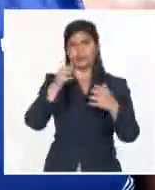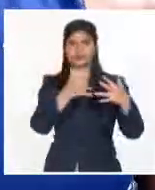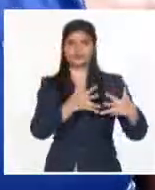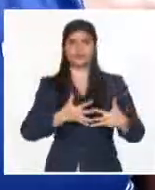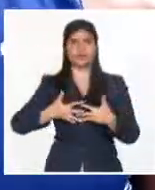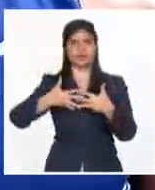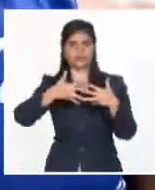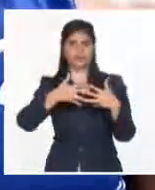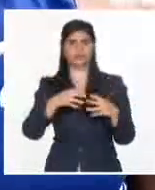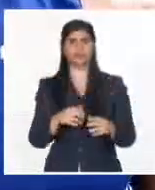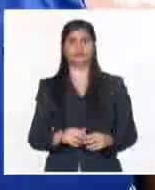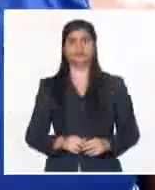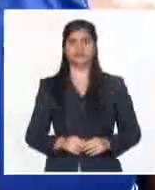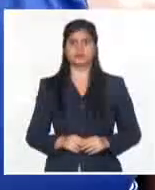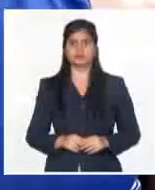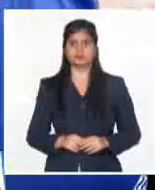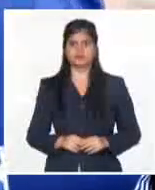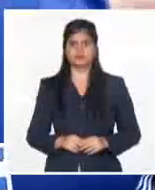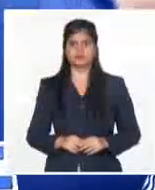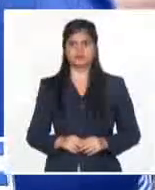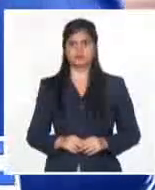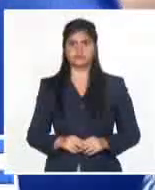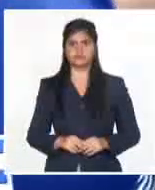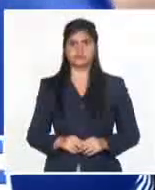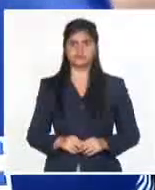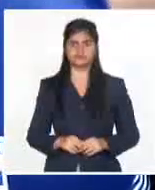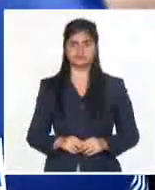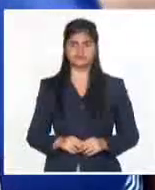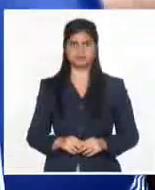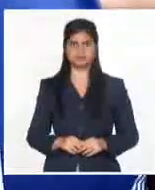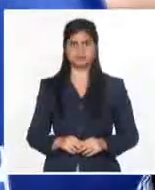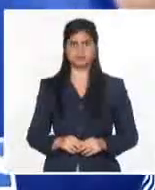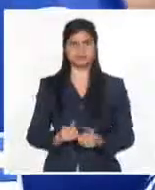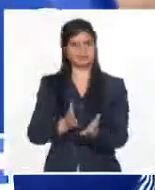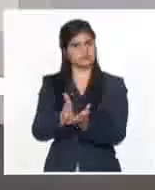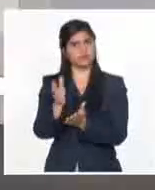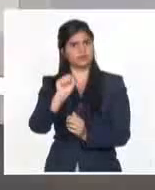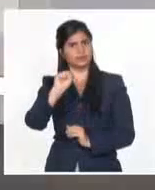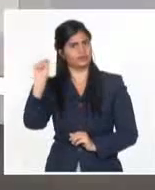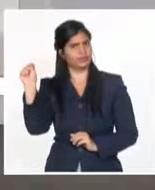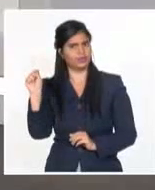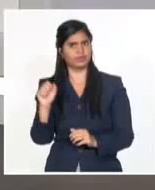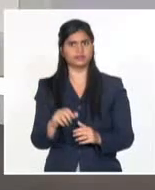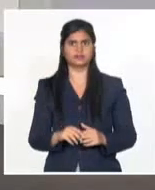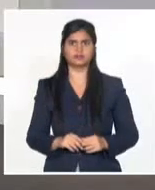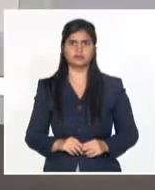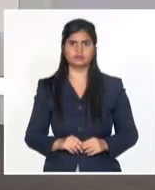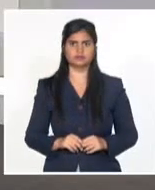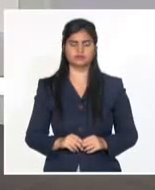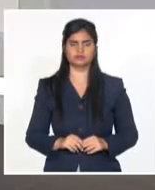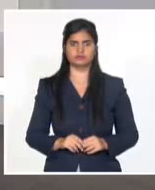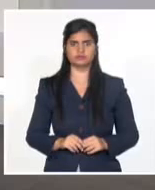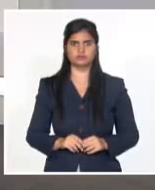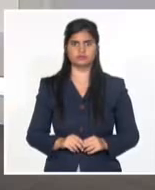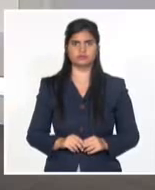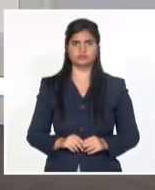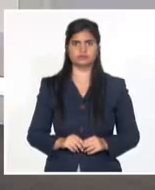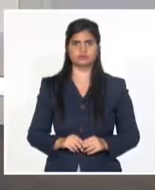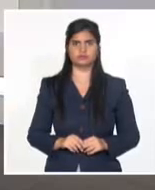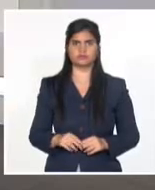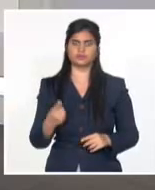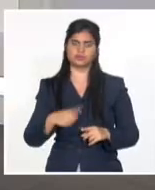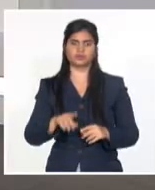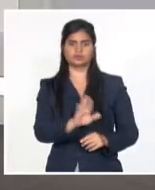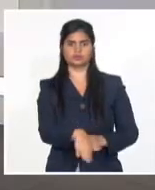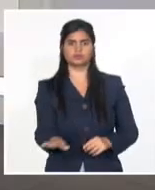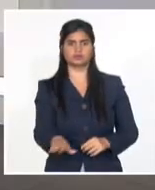que nos enfrentan mañana. Y bueno, nada, a salir por la victoria como siempre. En cuanto al balonmano, Cuba